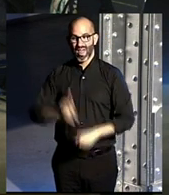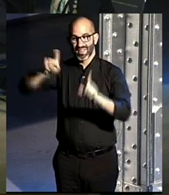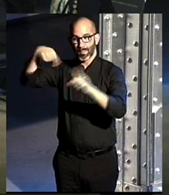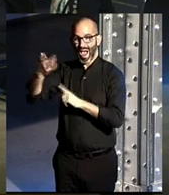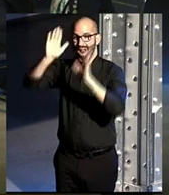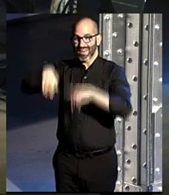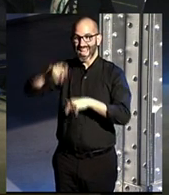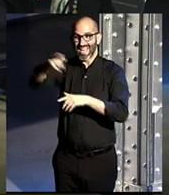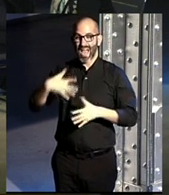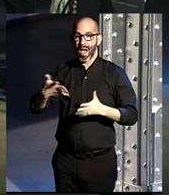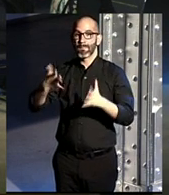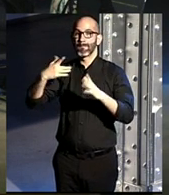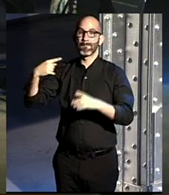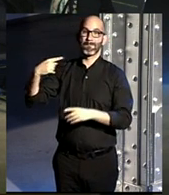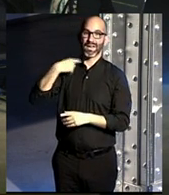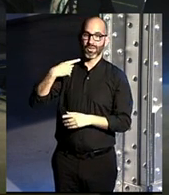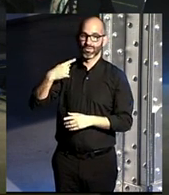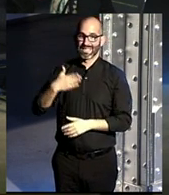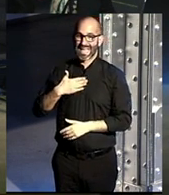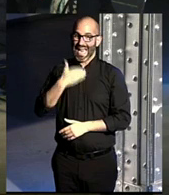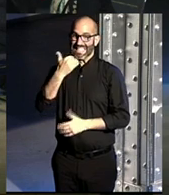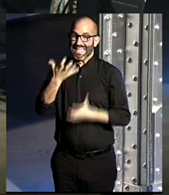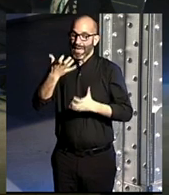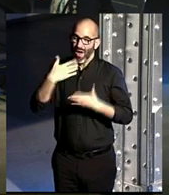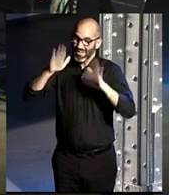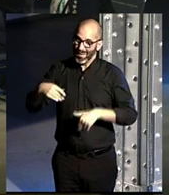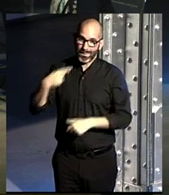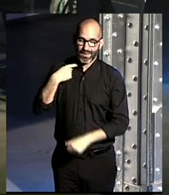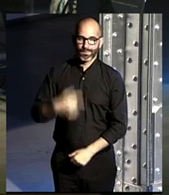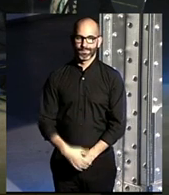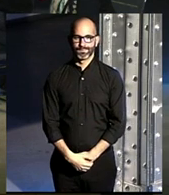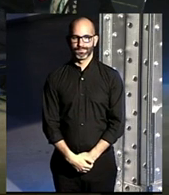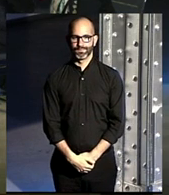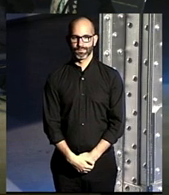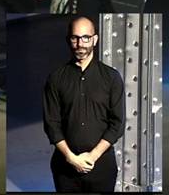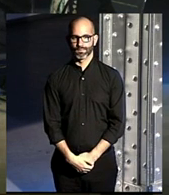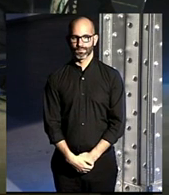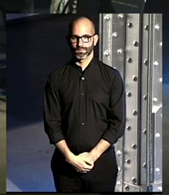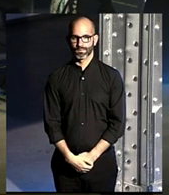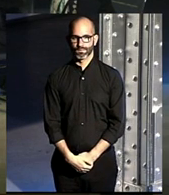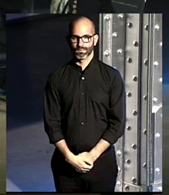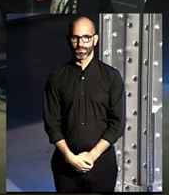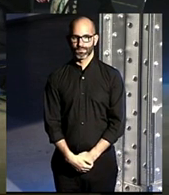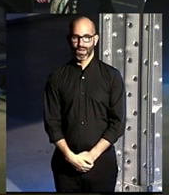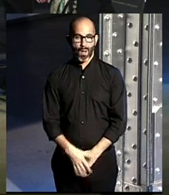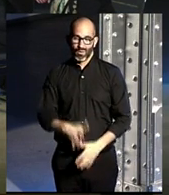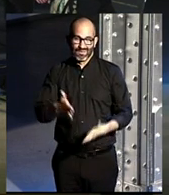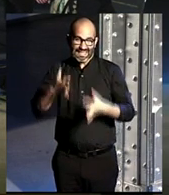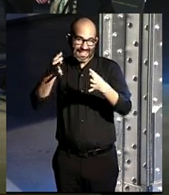pelos, Largely because there were a lot of men Por lo giving de sie- evidence, por lo de evidence, siempre.